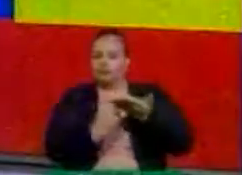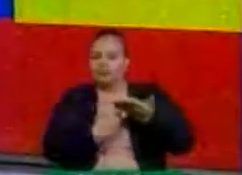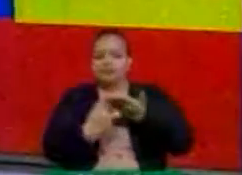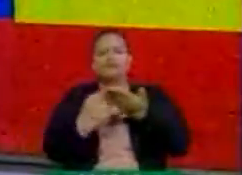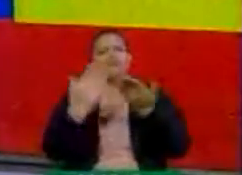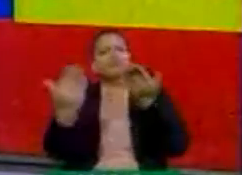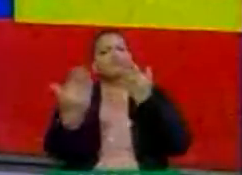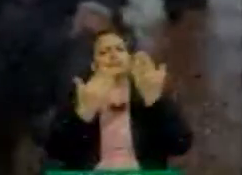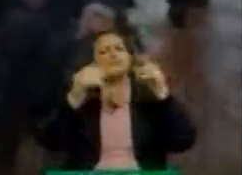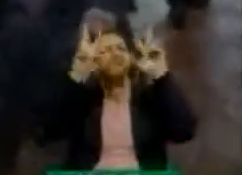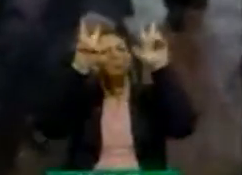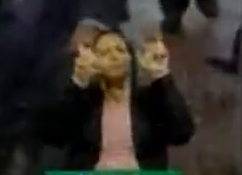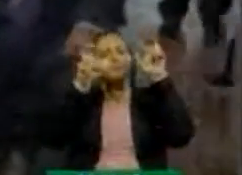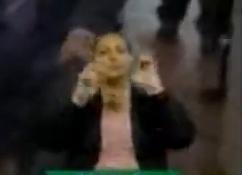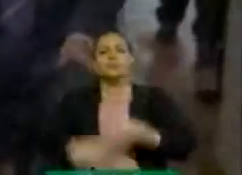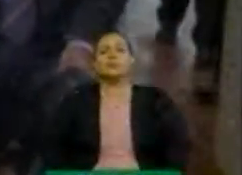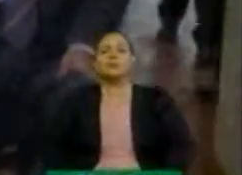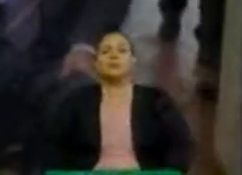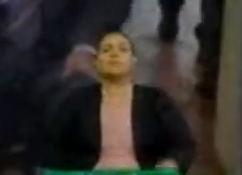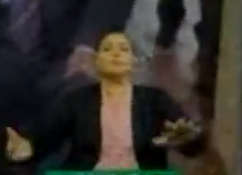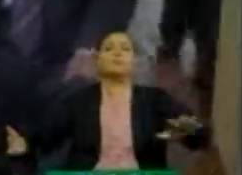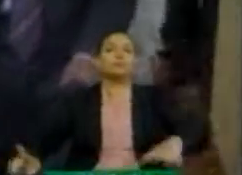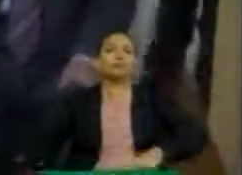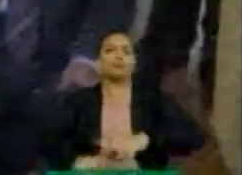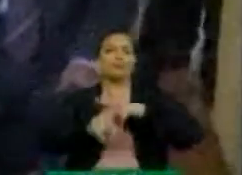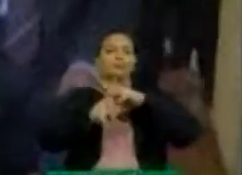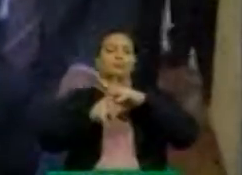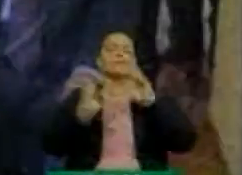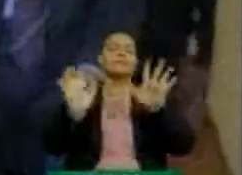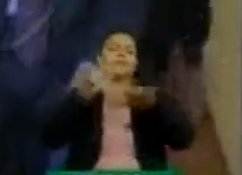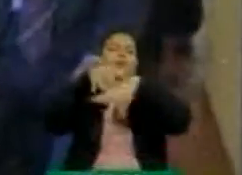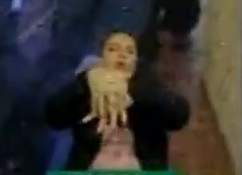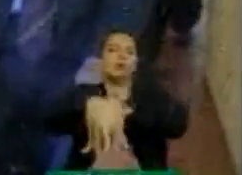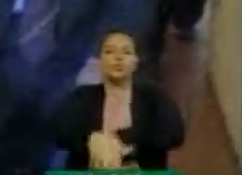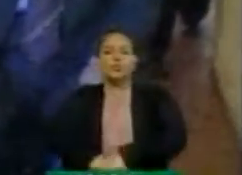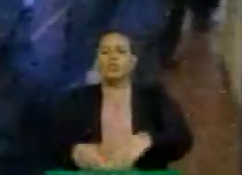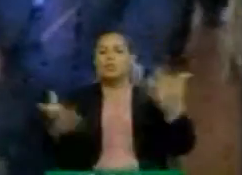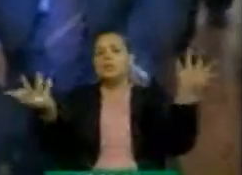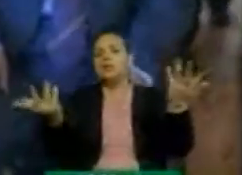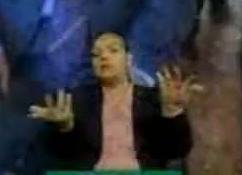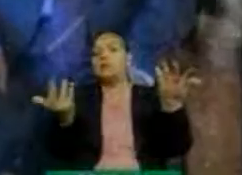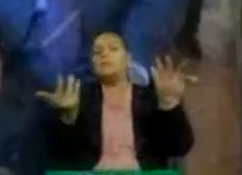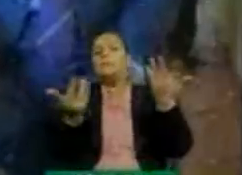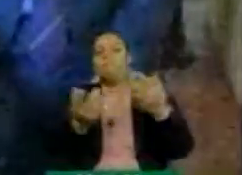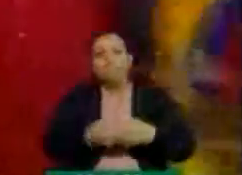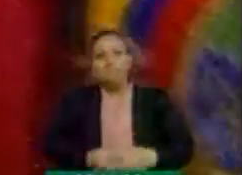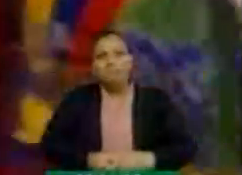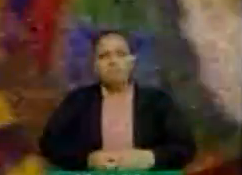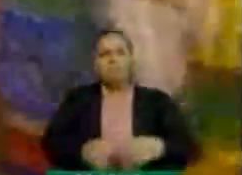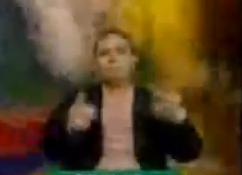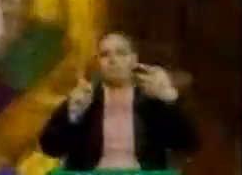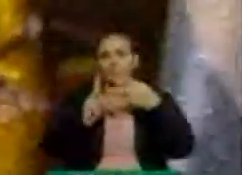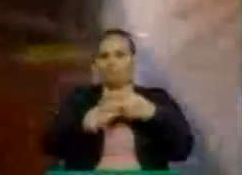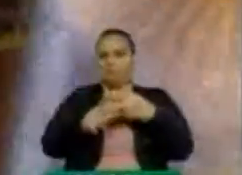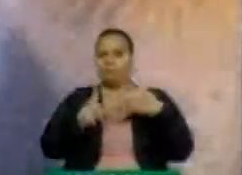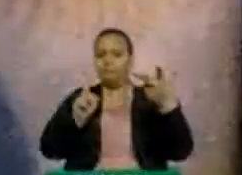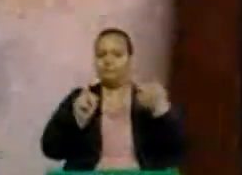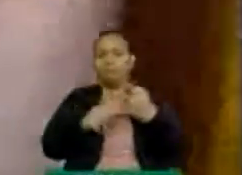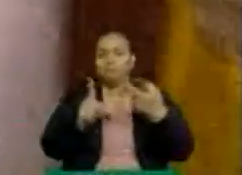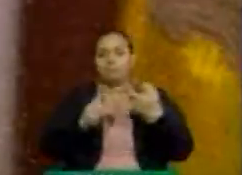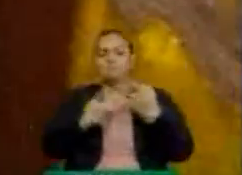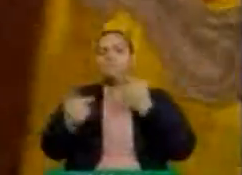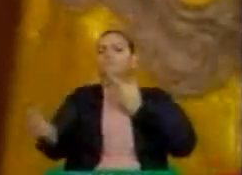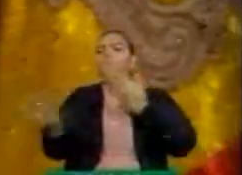sostenible el presidente de la república lenín moreno participa en la 26ª cumbre